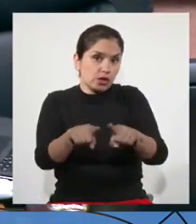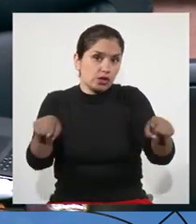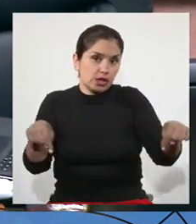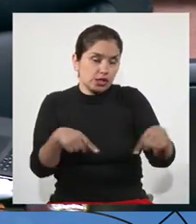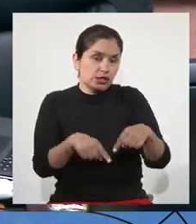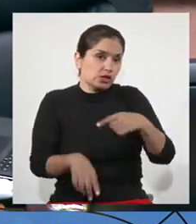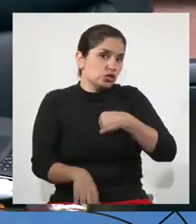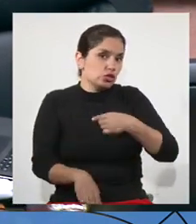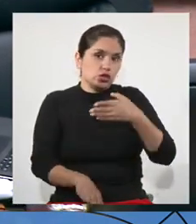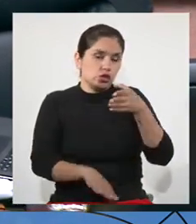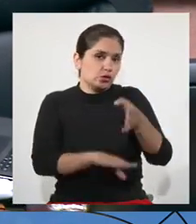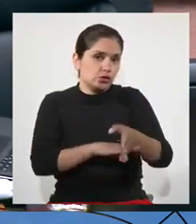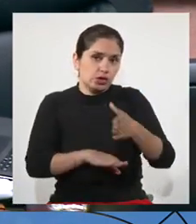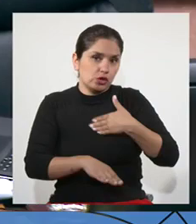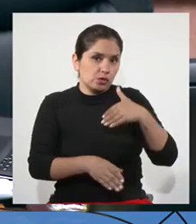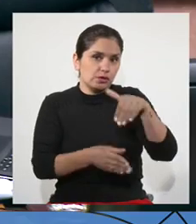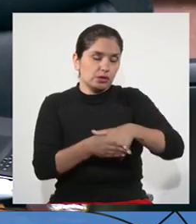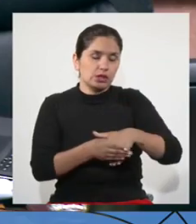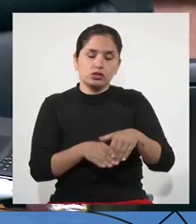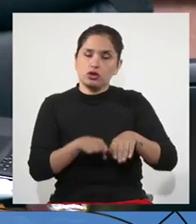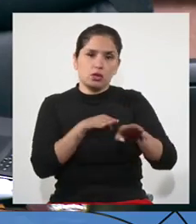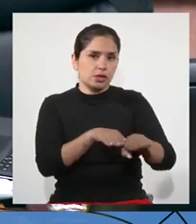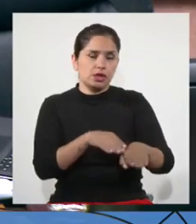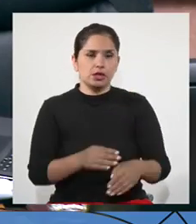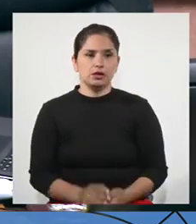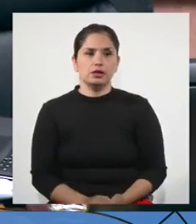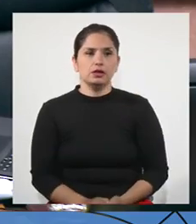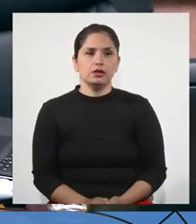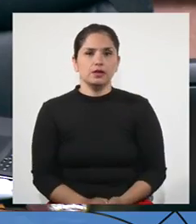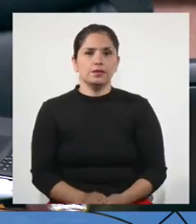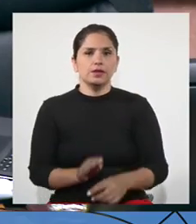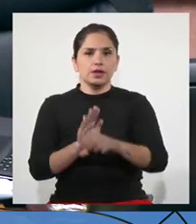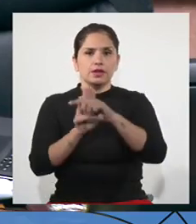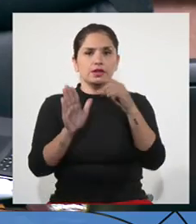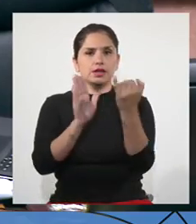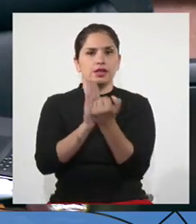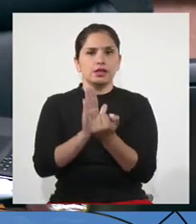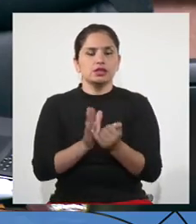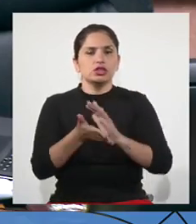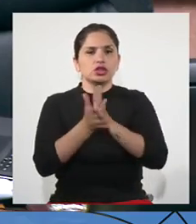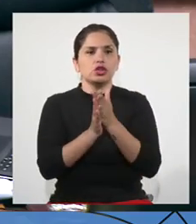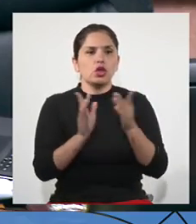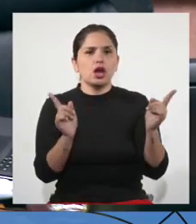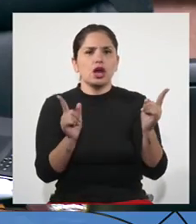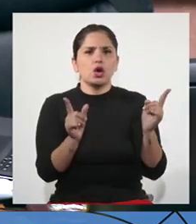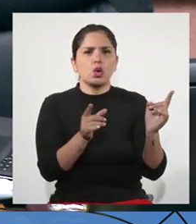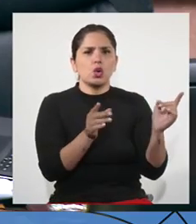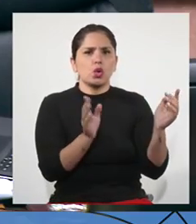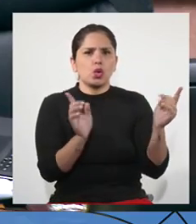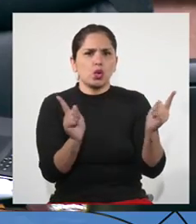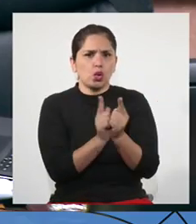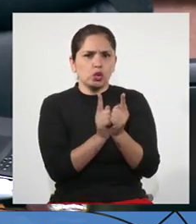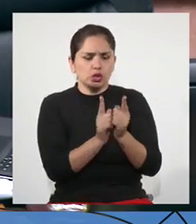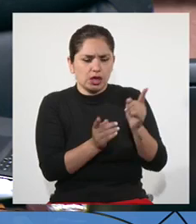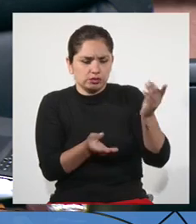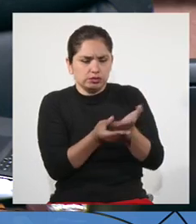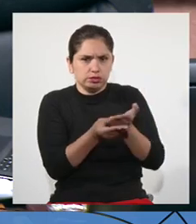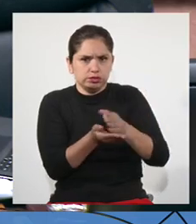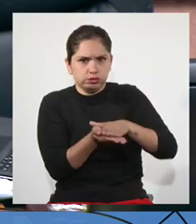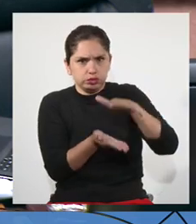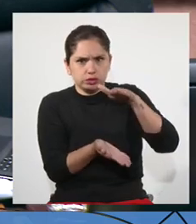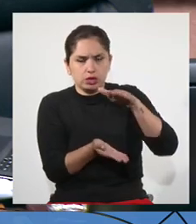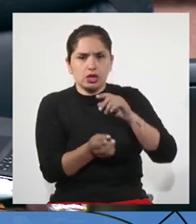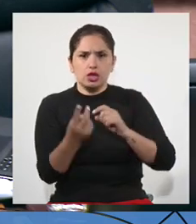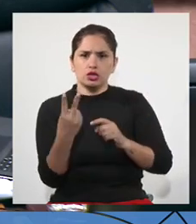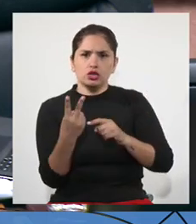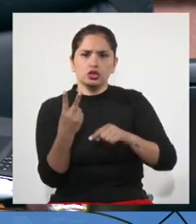cual no concurrí con mi votación, de las indicaciones todas en bloque, que hay dos indicaciones, una que